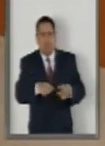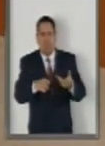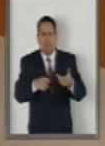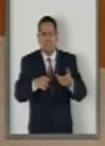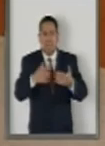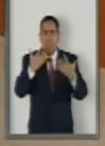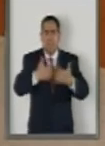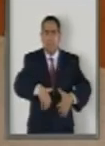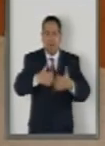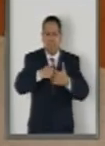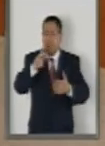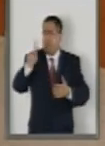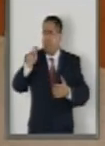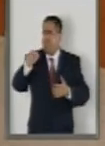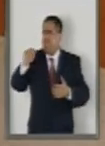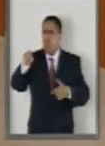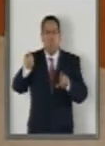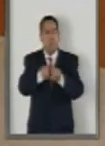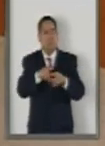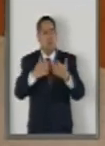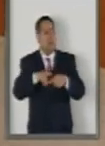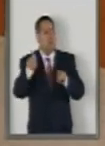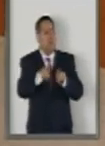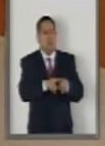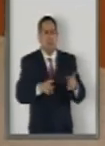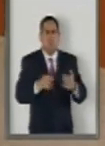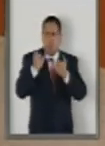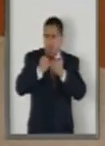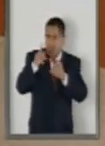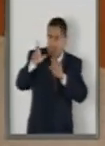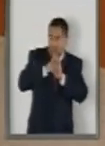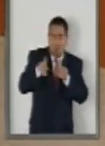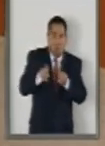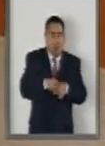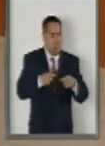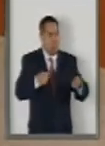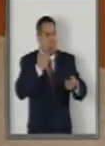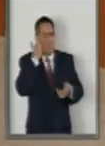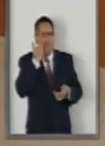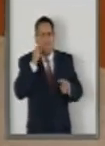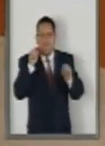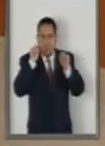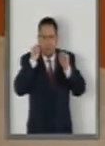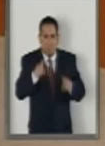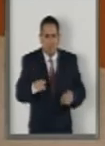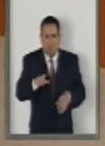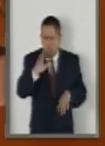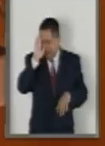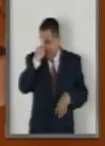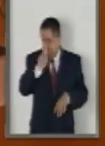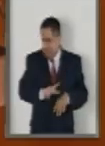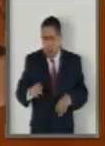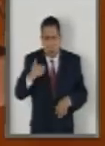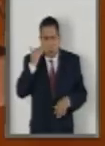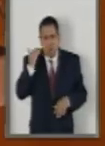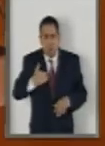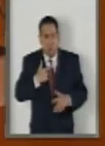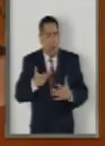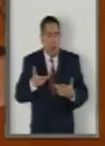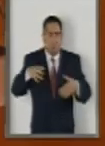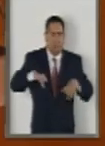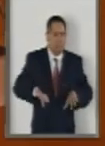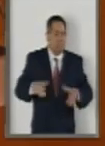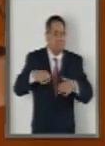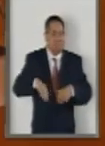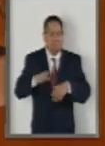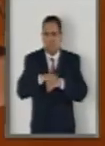a las mismas empresas que Peña Nieto, siguiendo el mismo objetivo de una corrupción mortal, brutal, para apoderarse de los